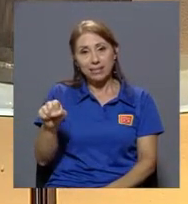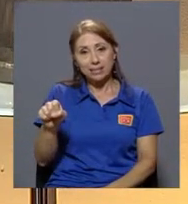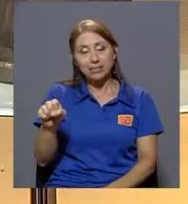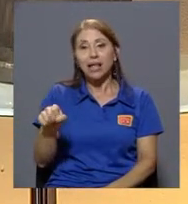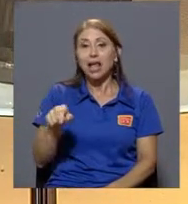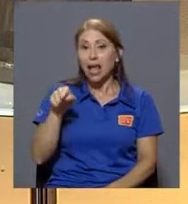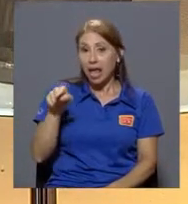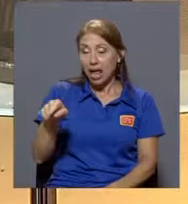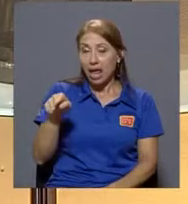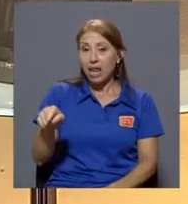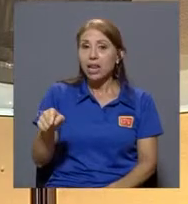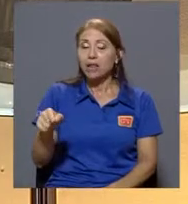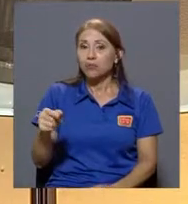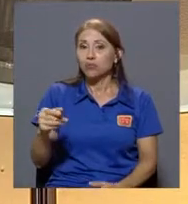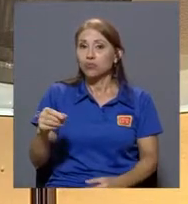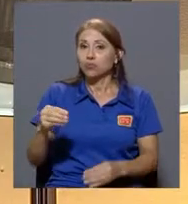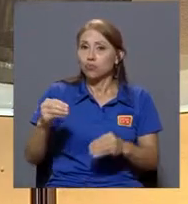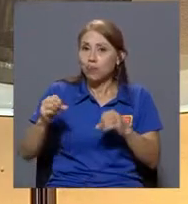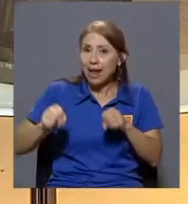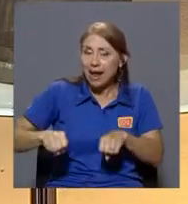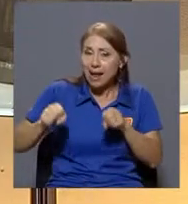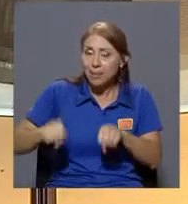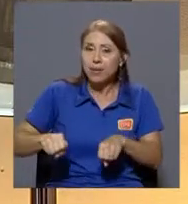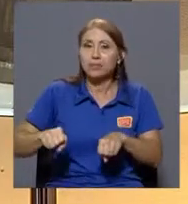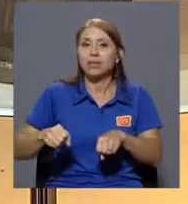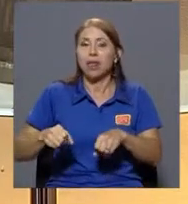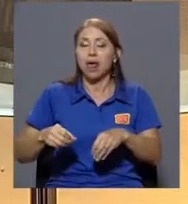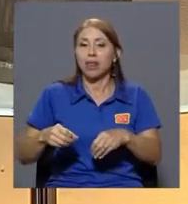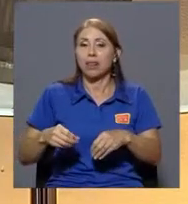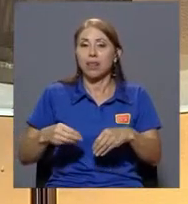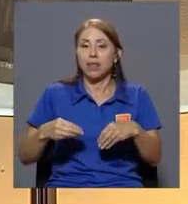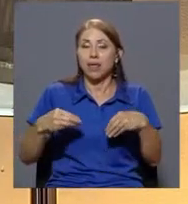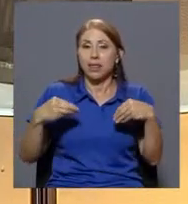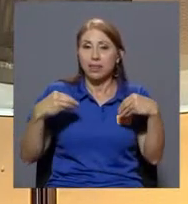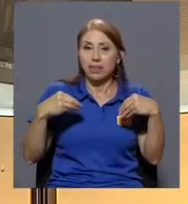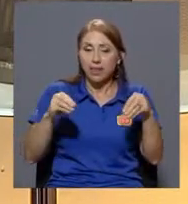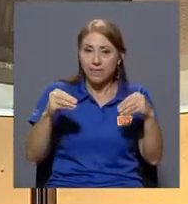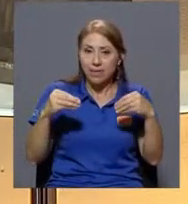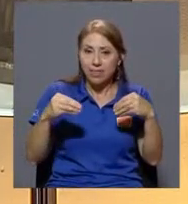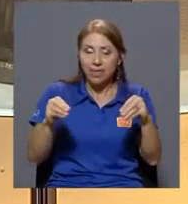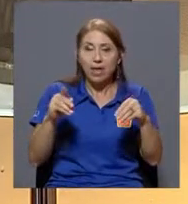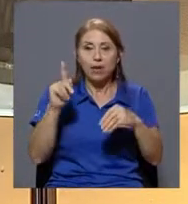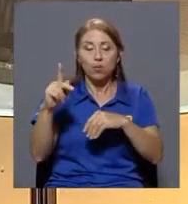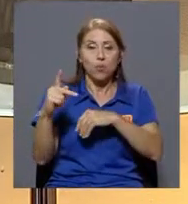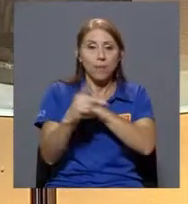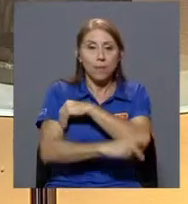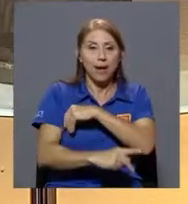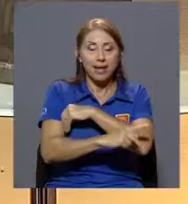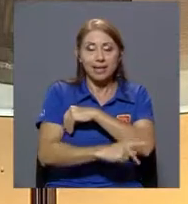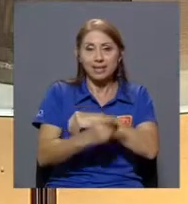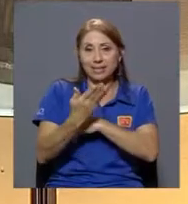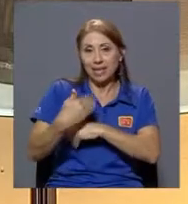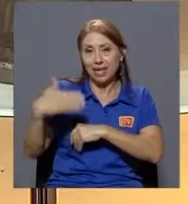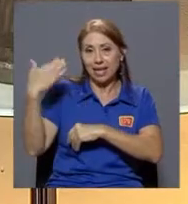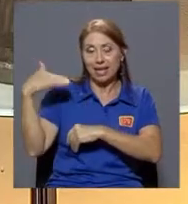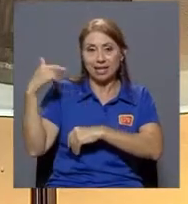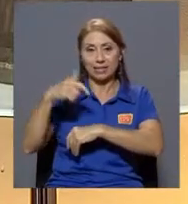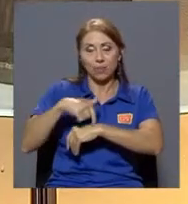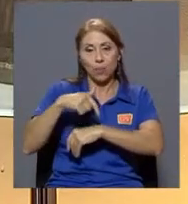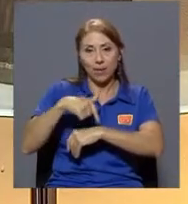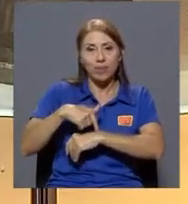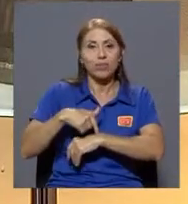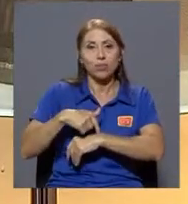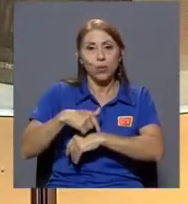enorme capacidad de vender un país que en ese momento